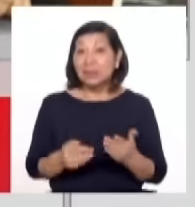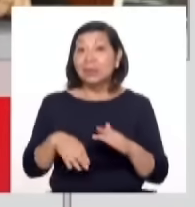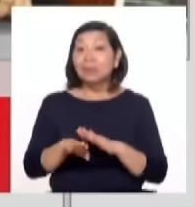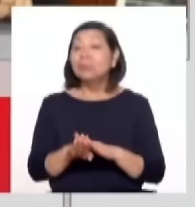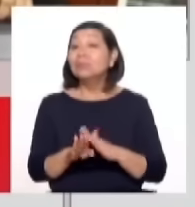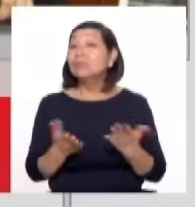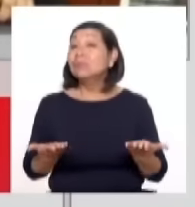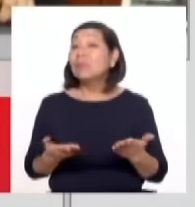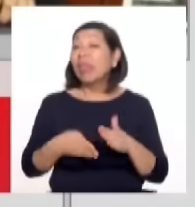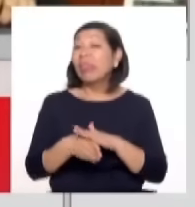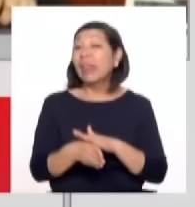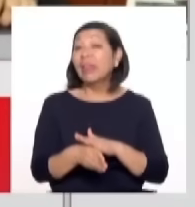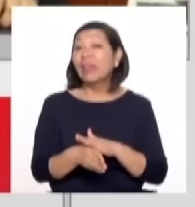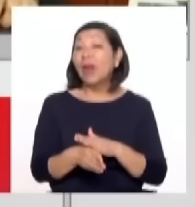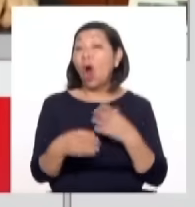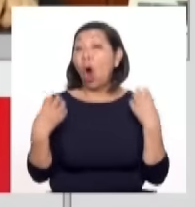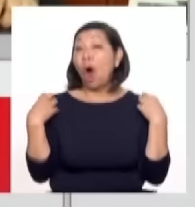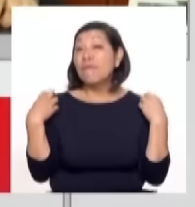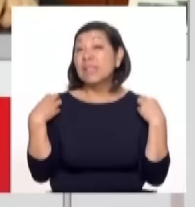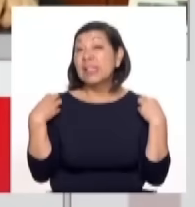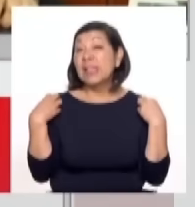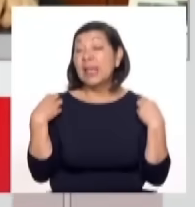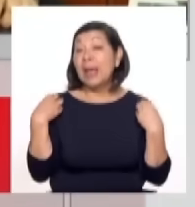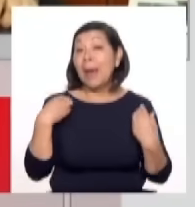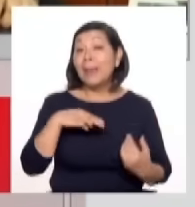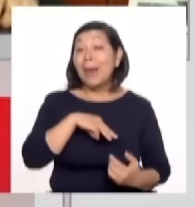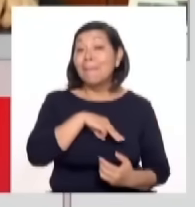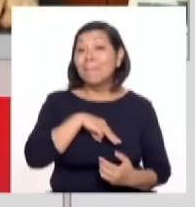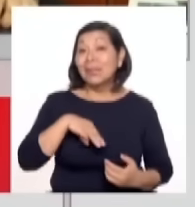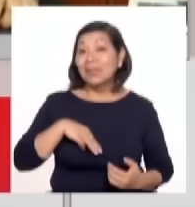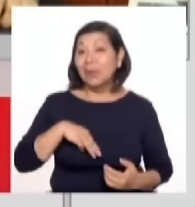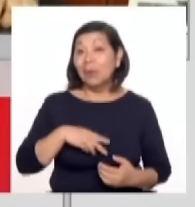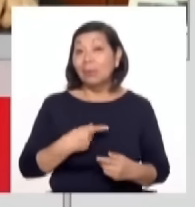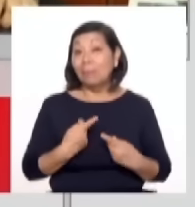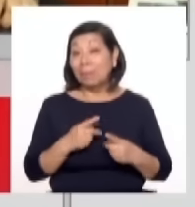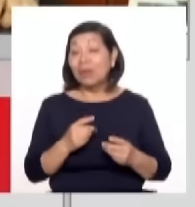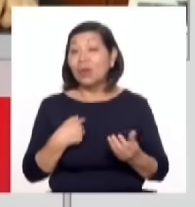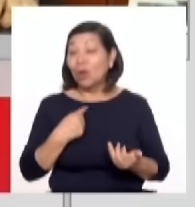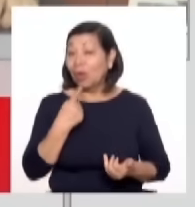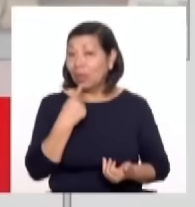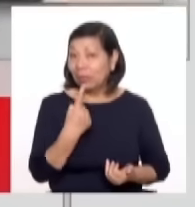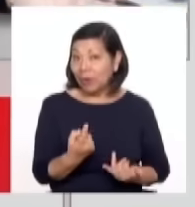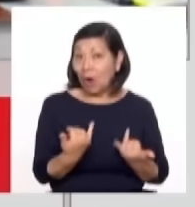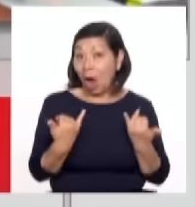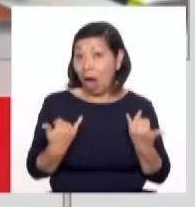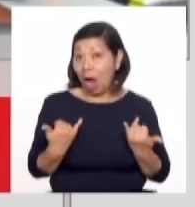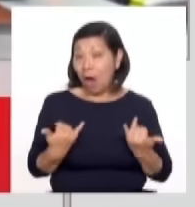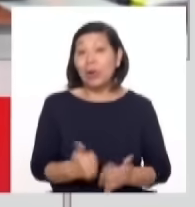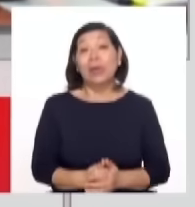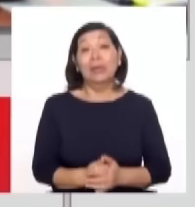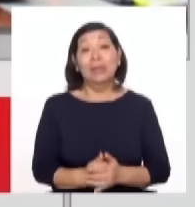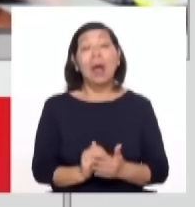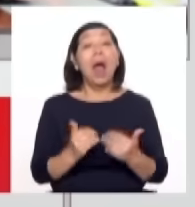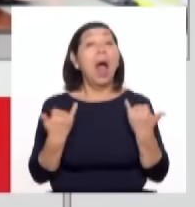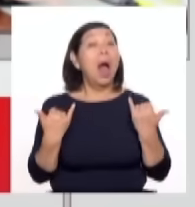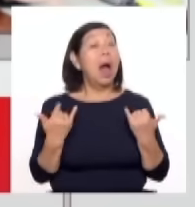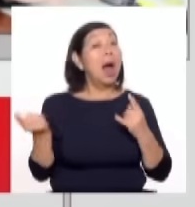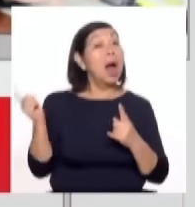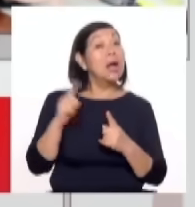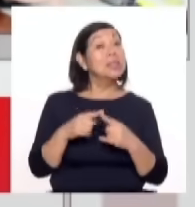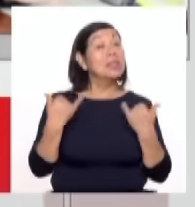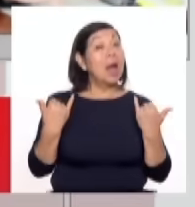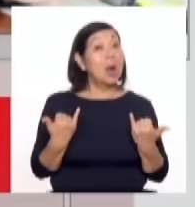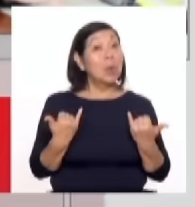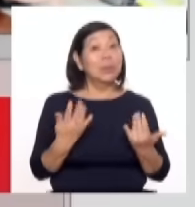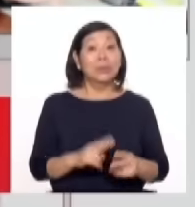encuentran al interior de la sede del Ministerio Público. Es la información que tenemos para brindarlos hasta estos momentos, en donde